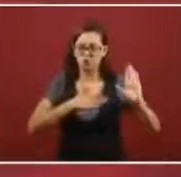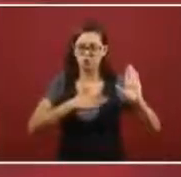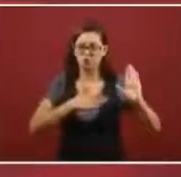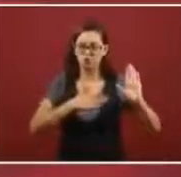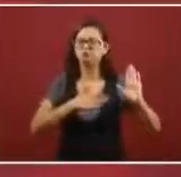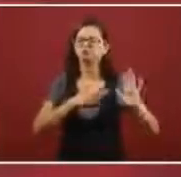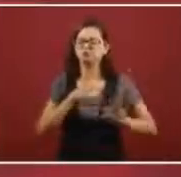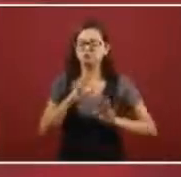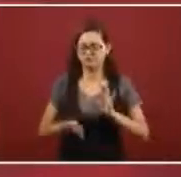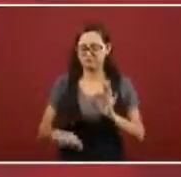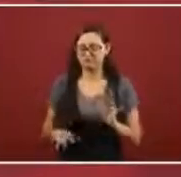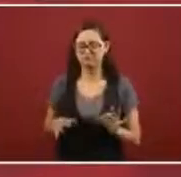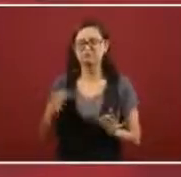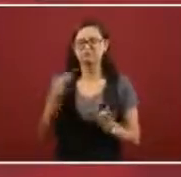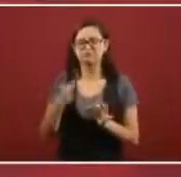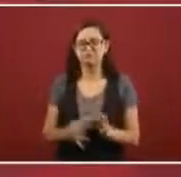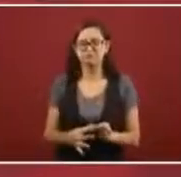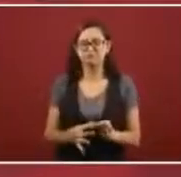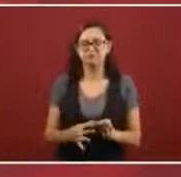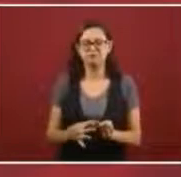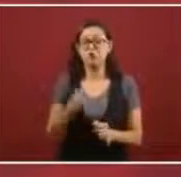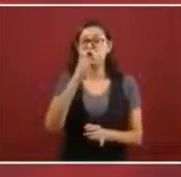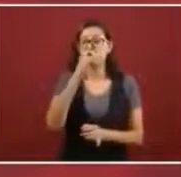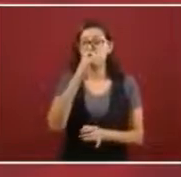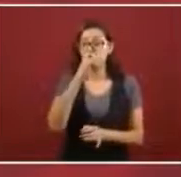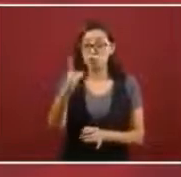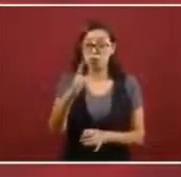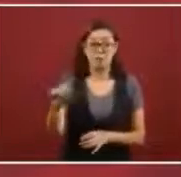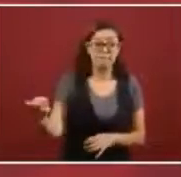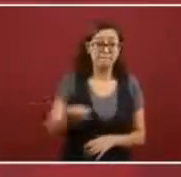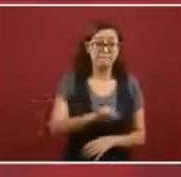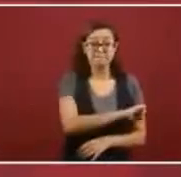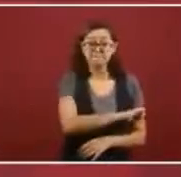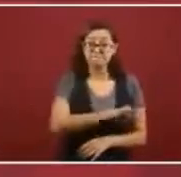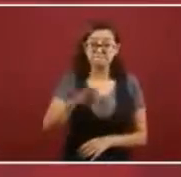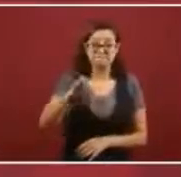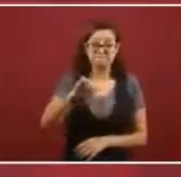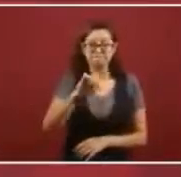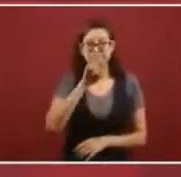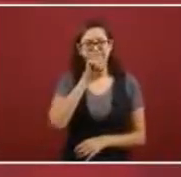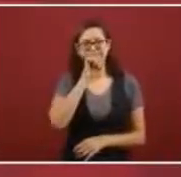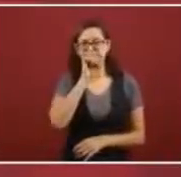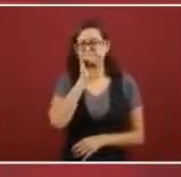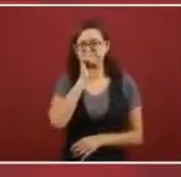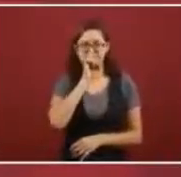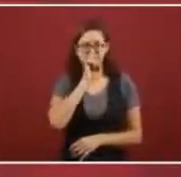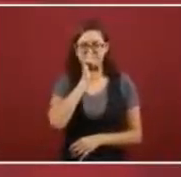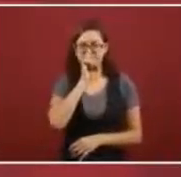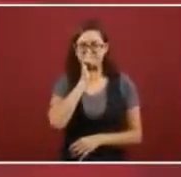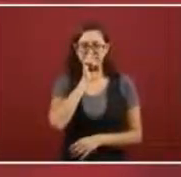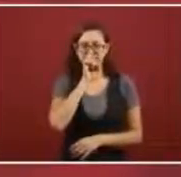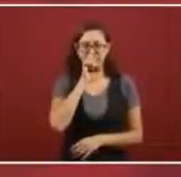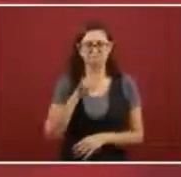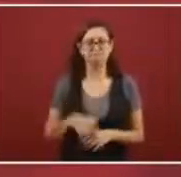cumplir de garantizar que no aumente el precio de la energía